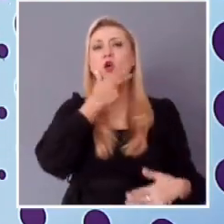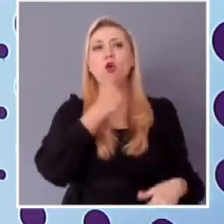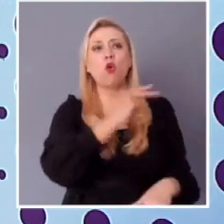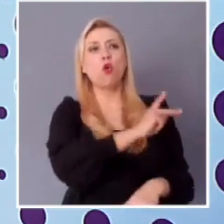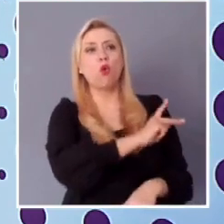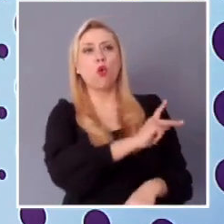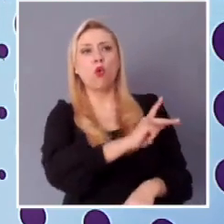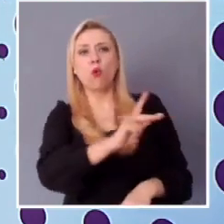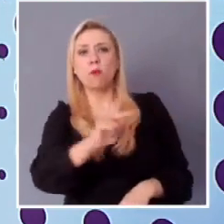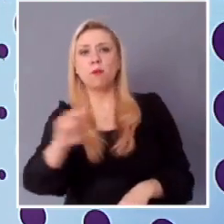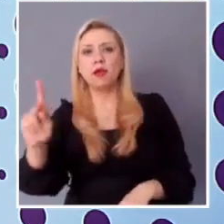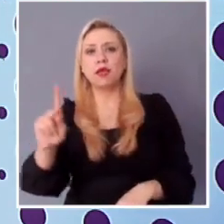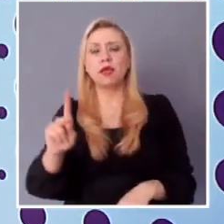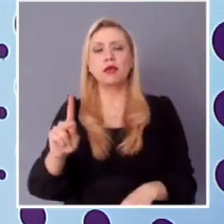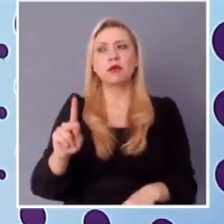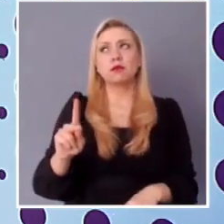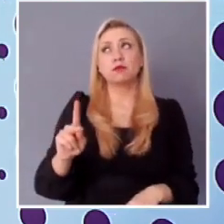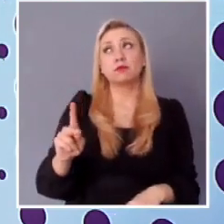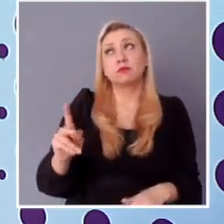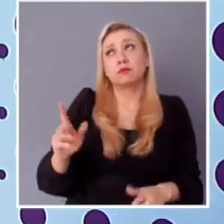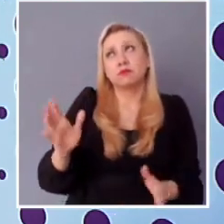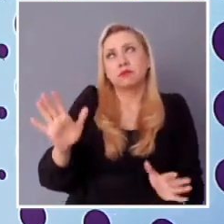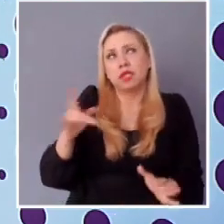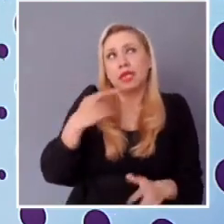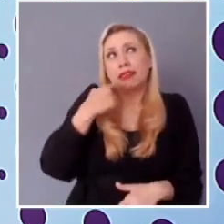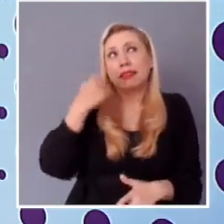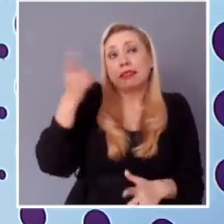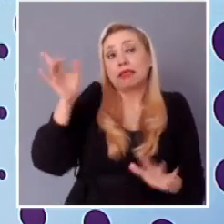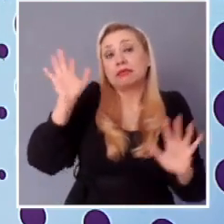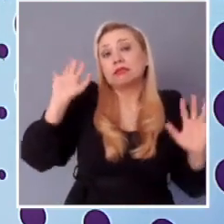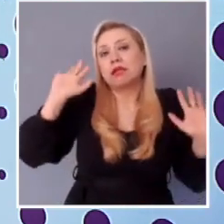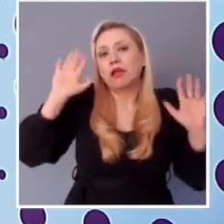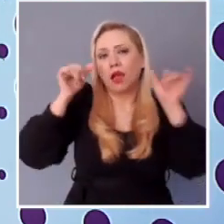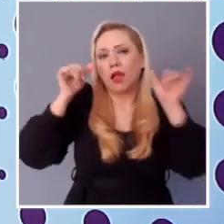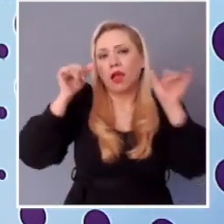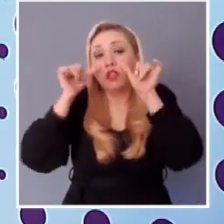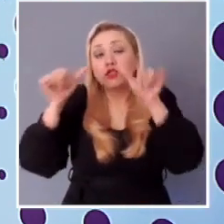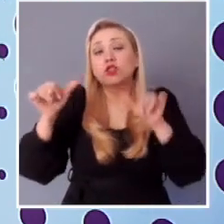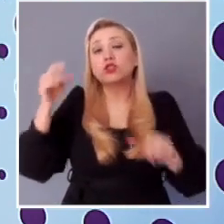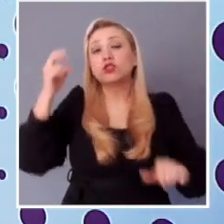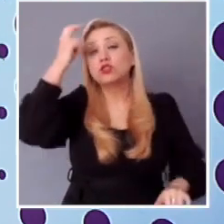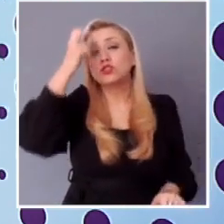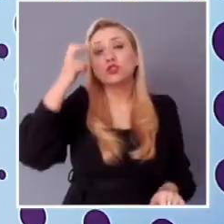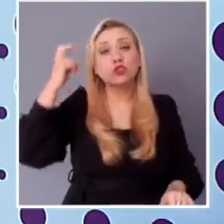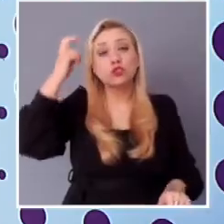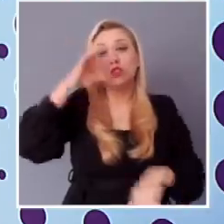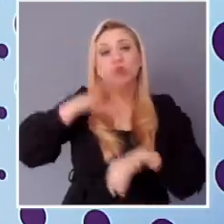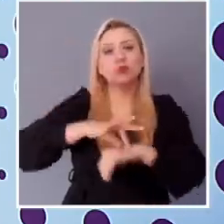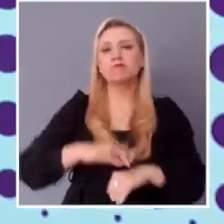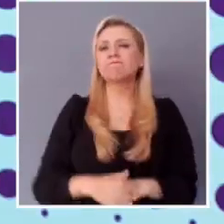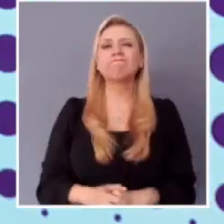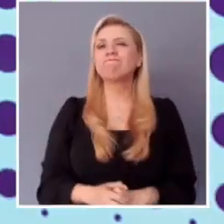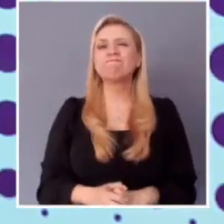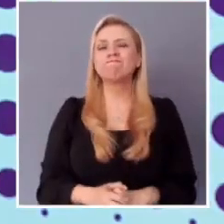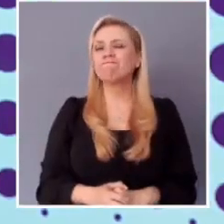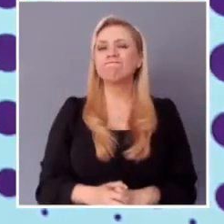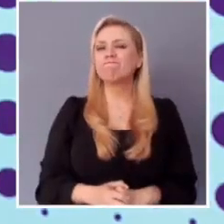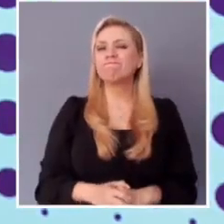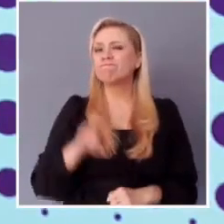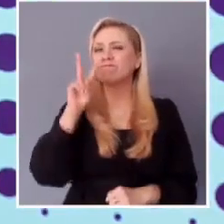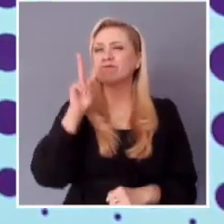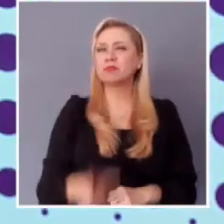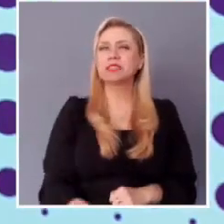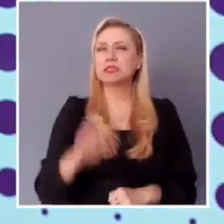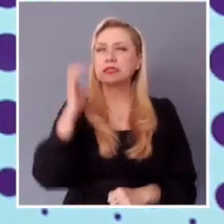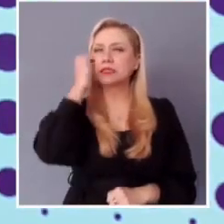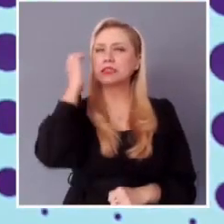les va a brindar atención a su salud mental. Esto es una cuestión muy perversa que también tenemos que atender.